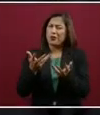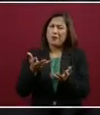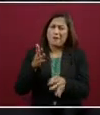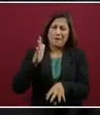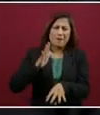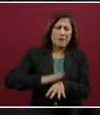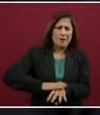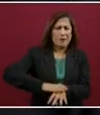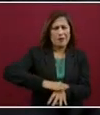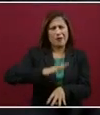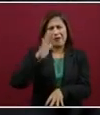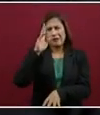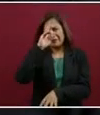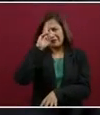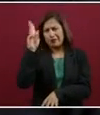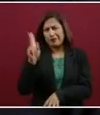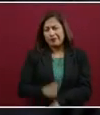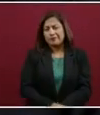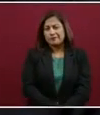robo